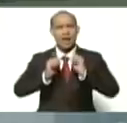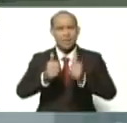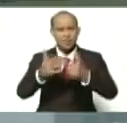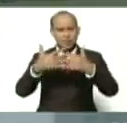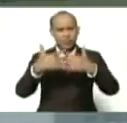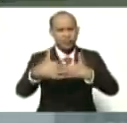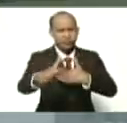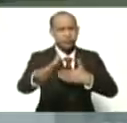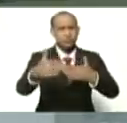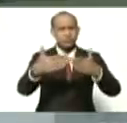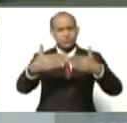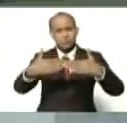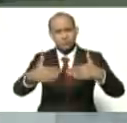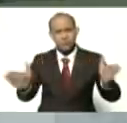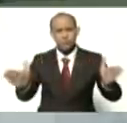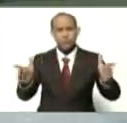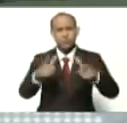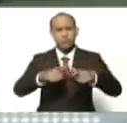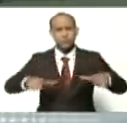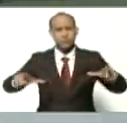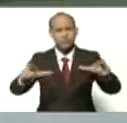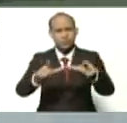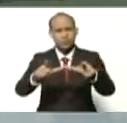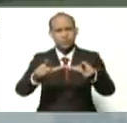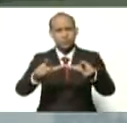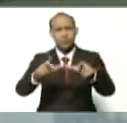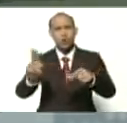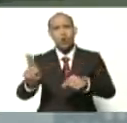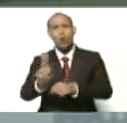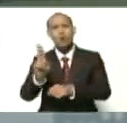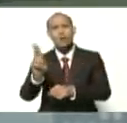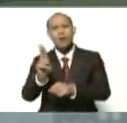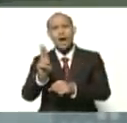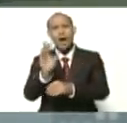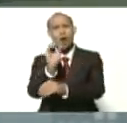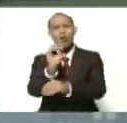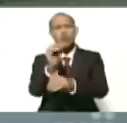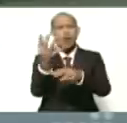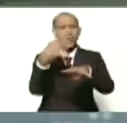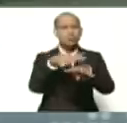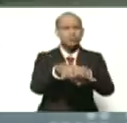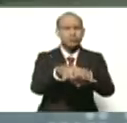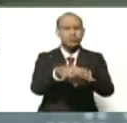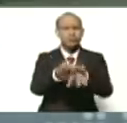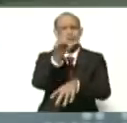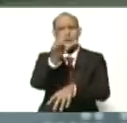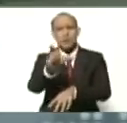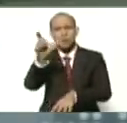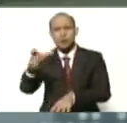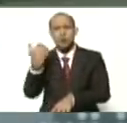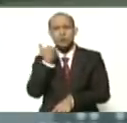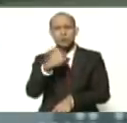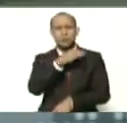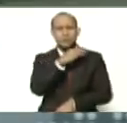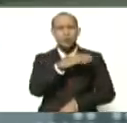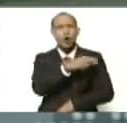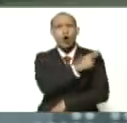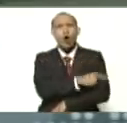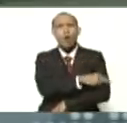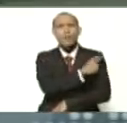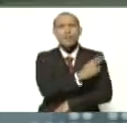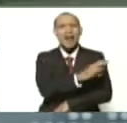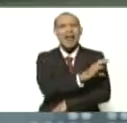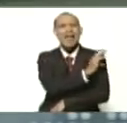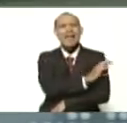apertura del área de cuidados intensivos para pacientes cobit del hospital clínico universitario